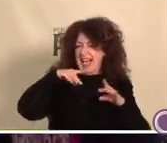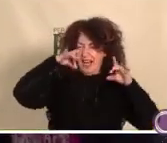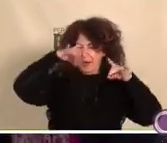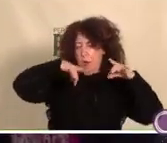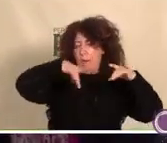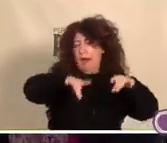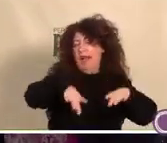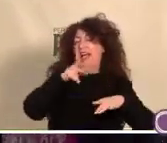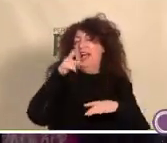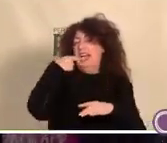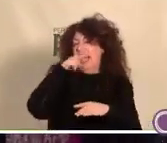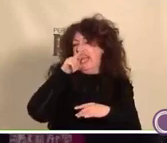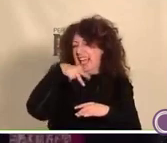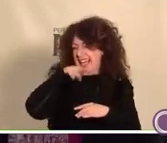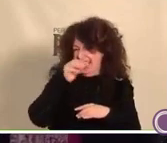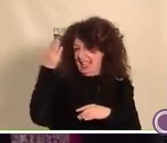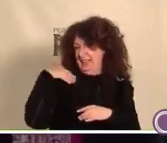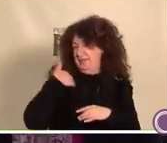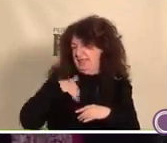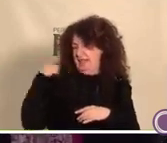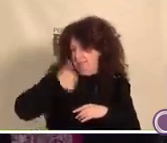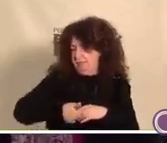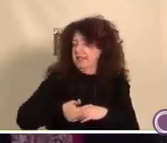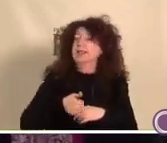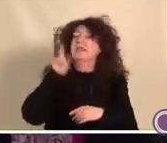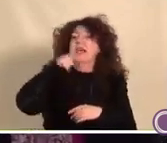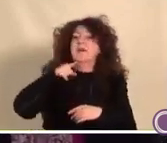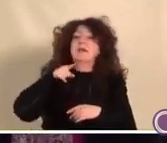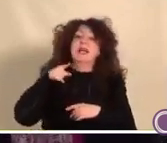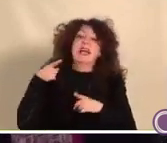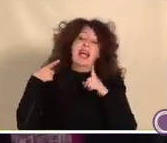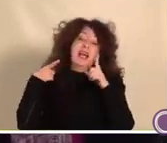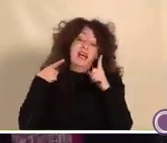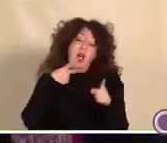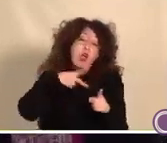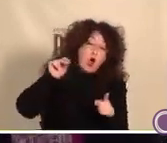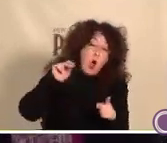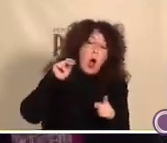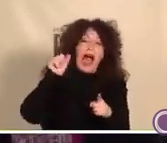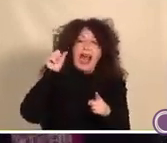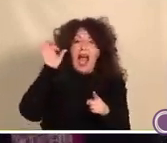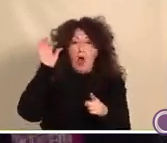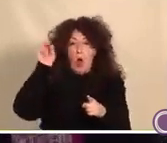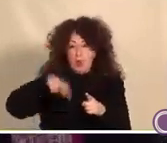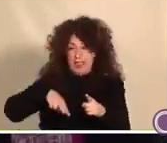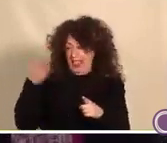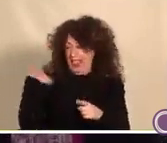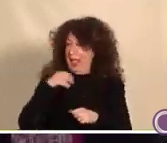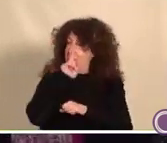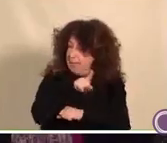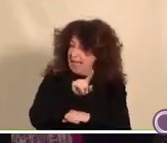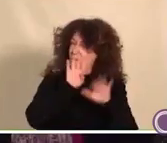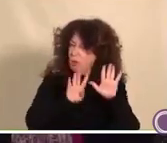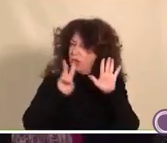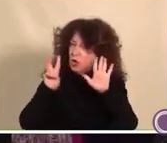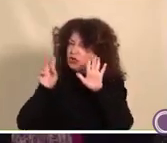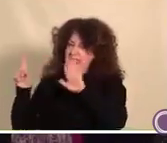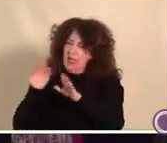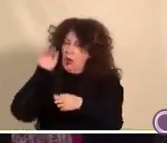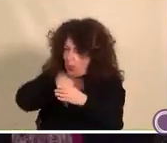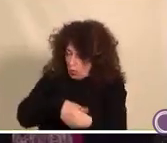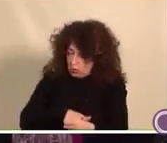os quería hablar del no a la otan de euskal herria en el 86 y gerardo también hablado de ello pero hay algo de lo que sí que os querría